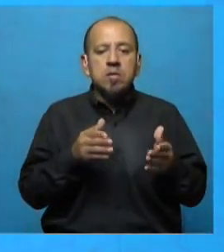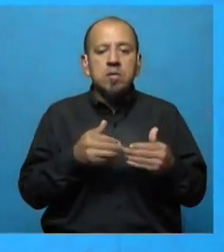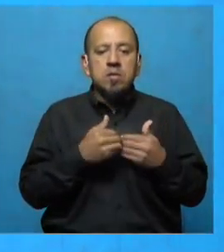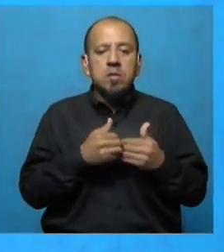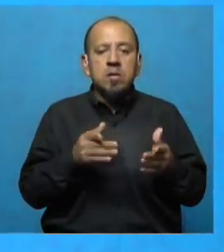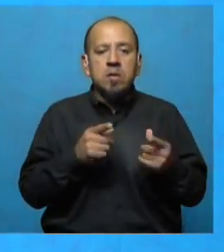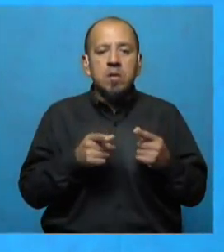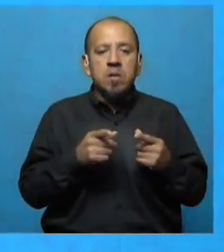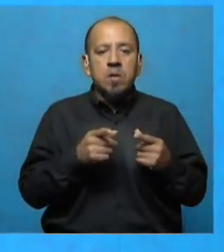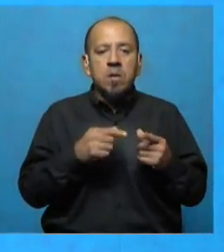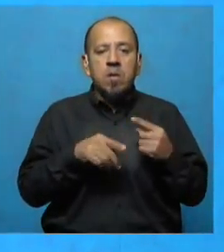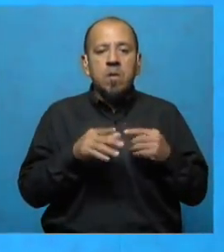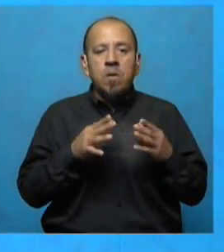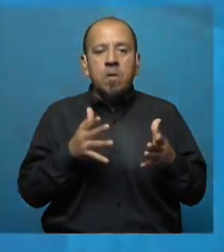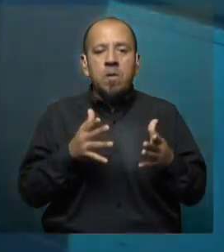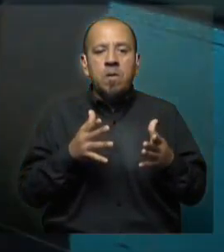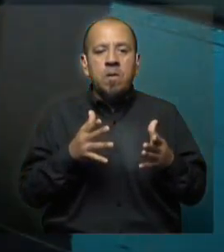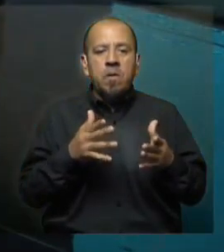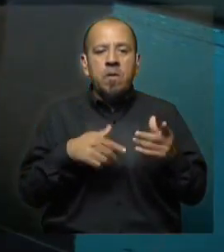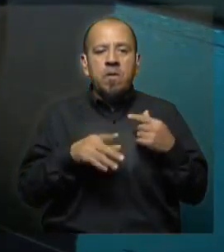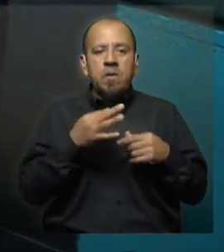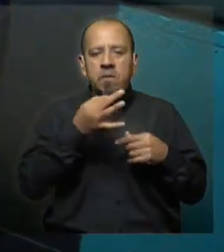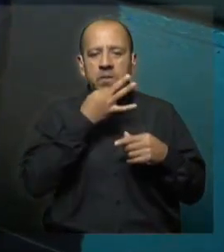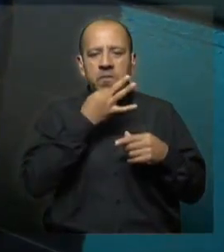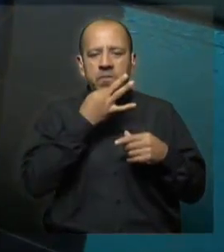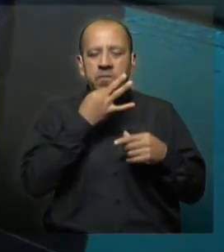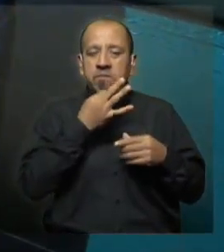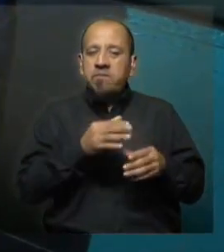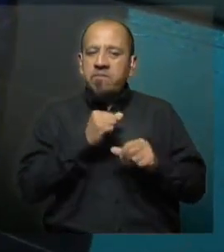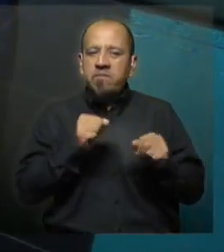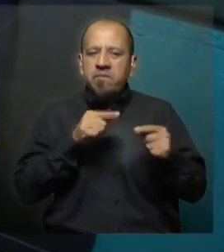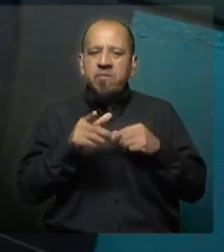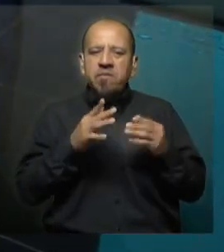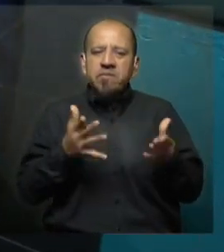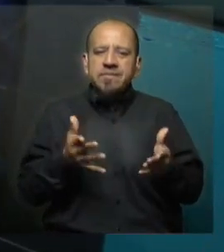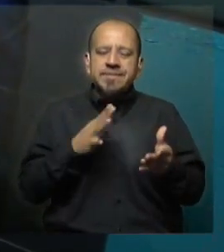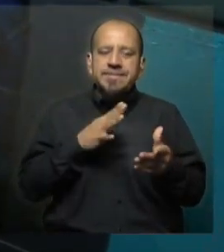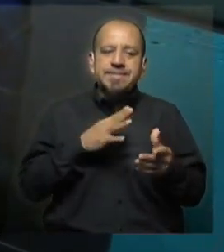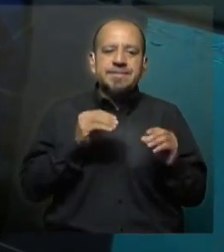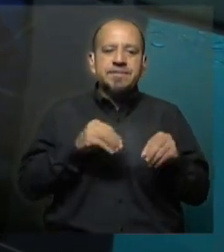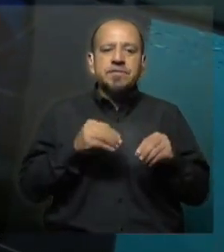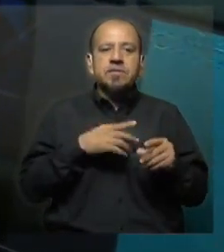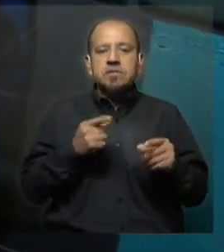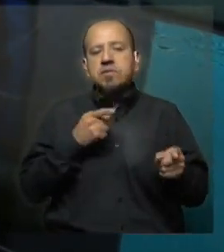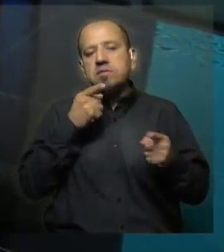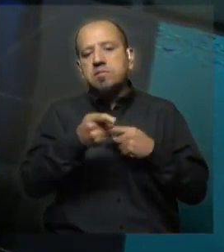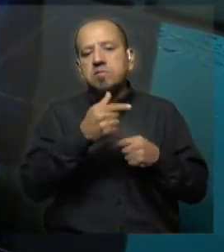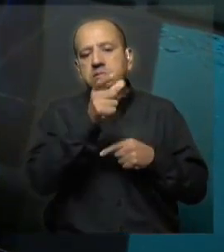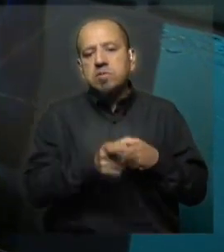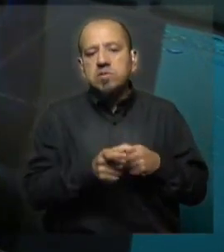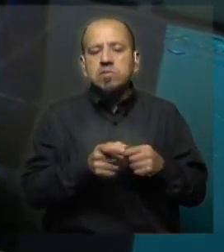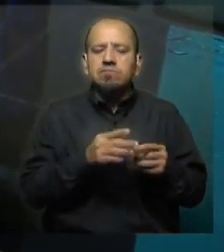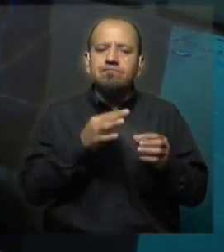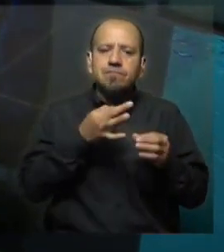la aldea y era decir bueno loco que el chiste se pueda defender que no tenga puntos débiles o sea atacar a alguien por atacar o